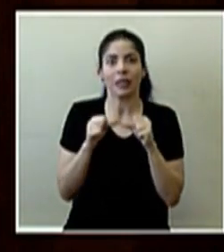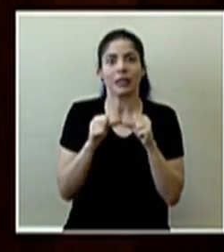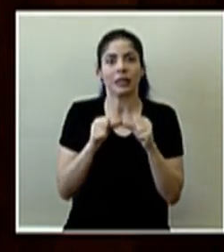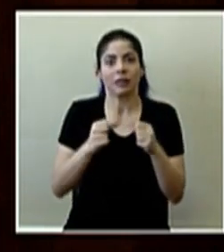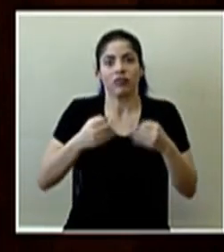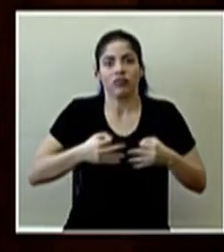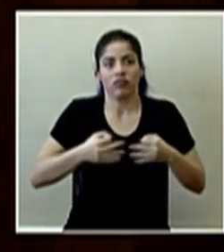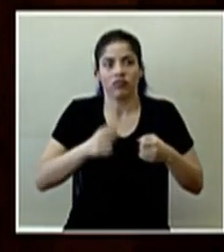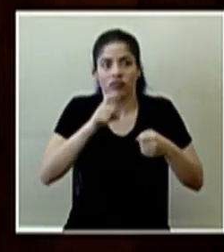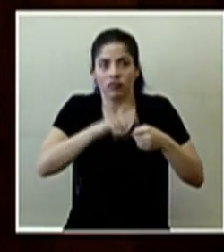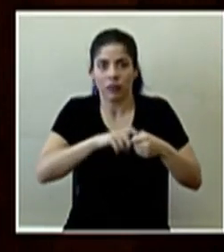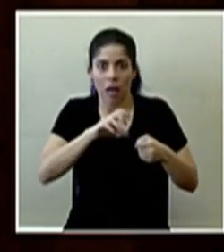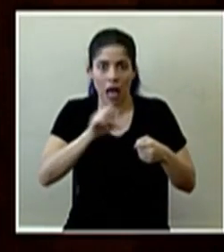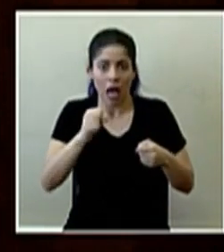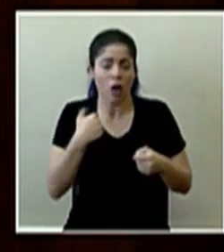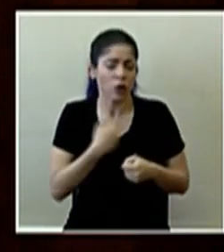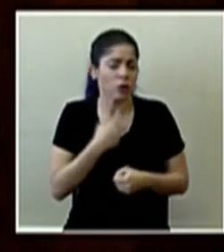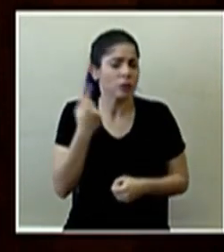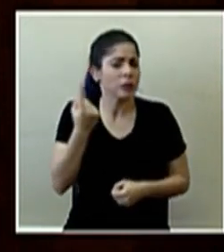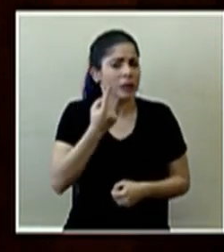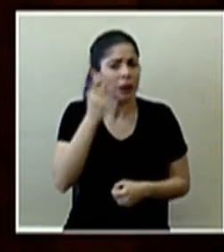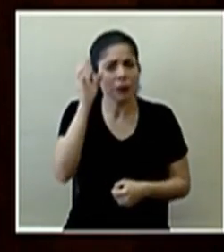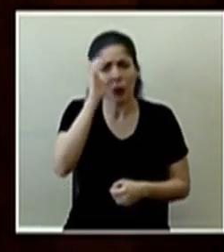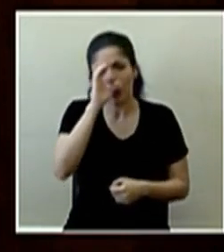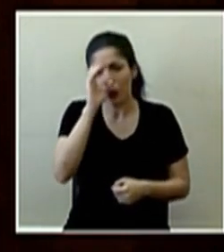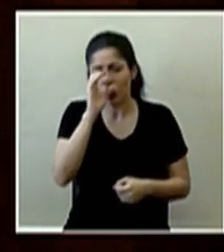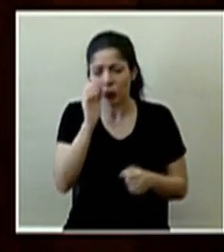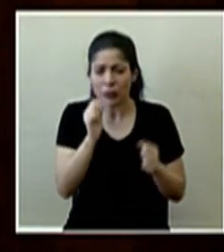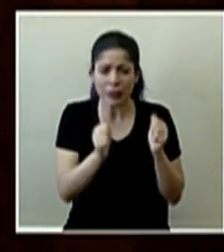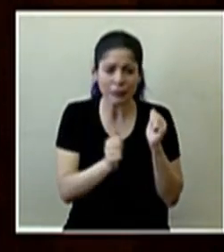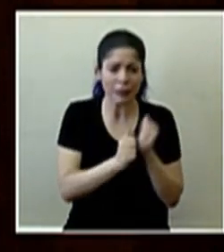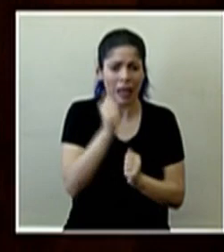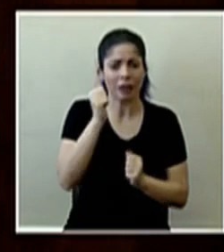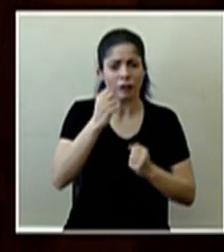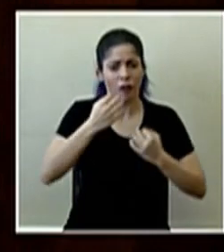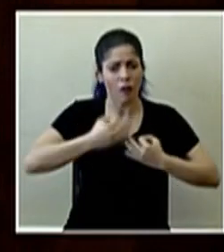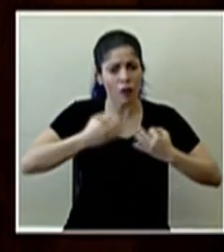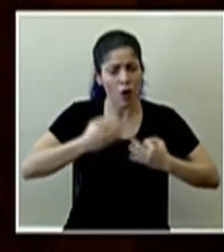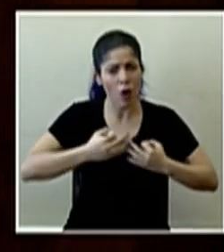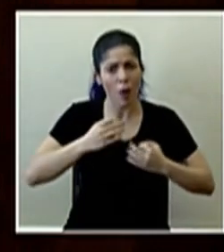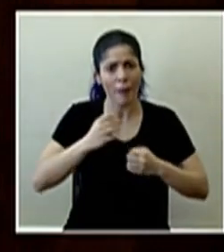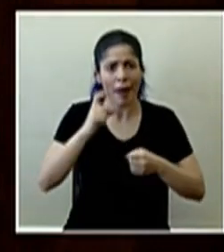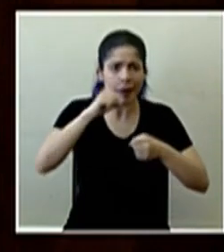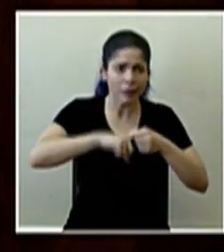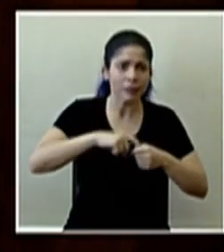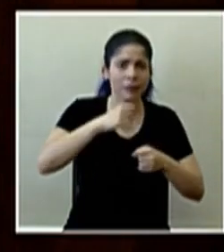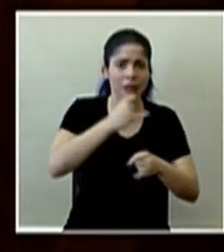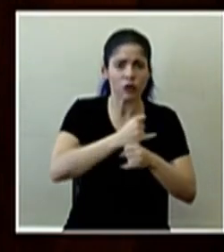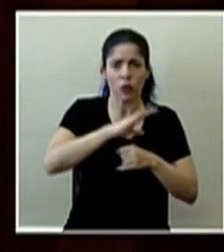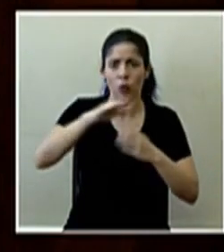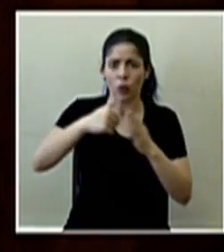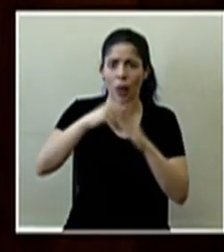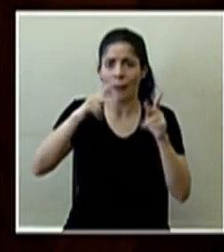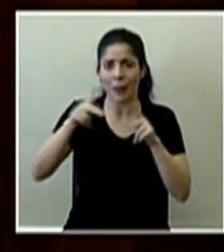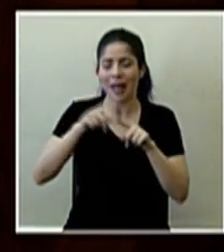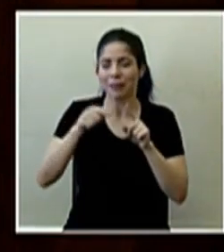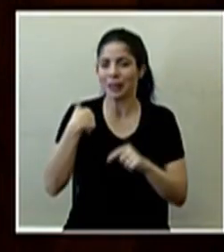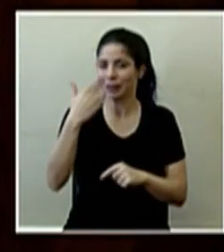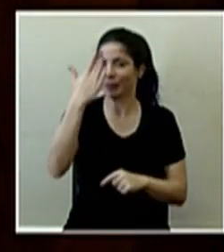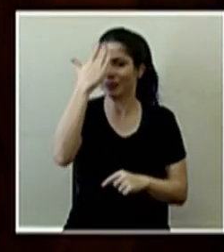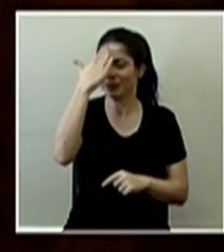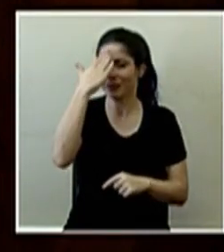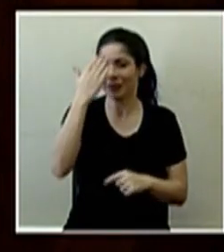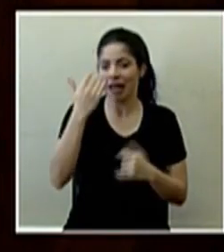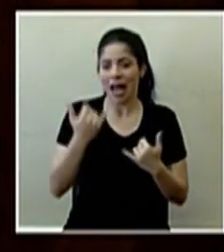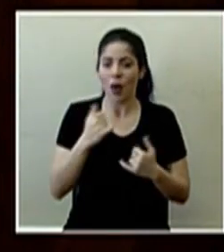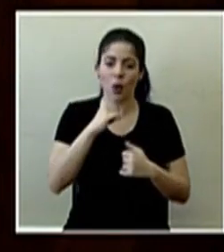ante la caja. Nosotros siempre buscamos maximizar la formalidad de la población ante la institución, pero sabemos que estos no